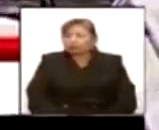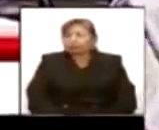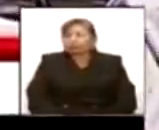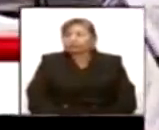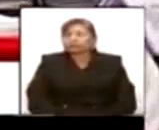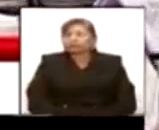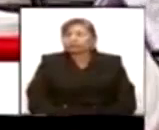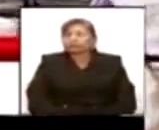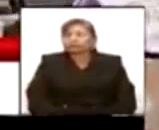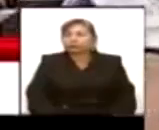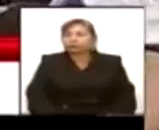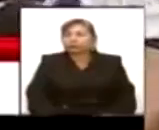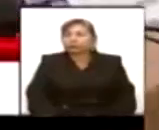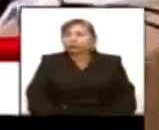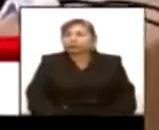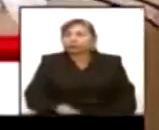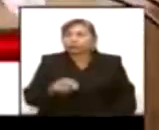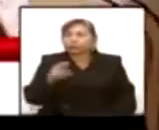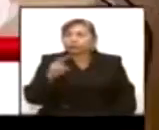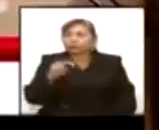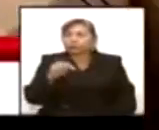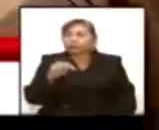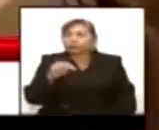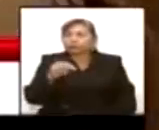Adelante, congresista Nelly Cuadros.